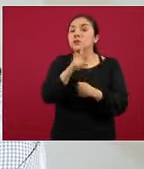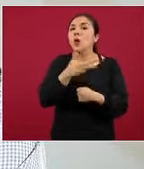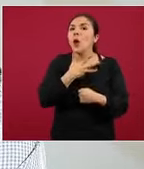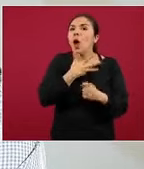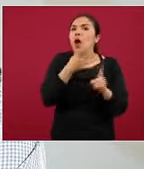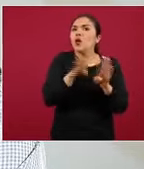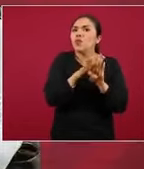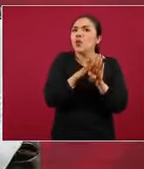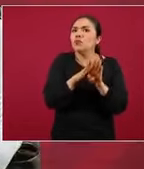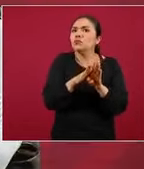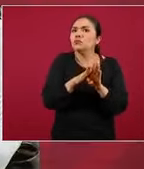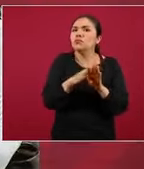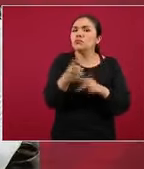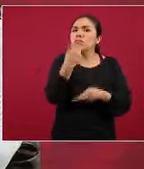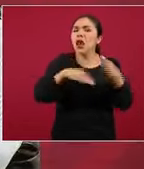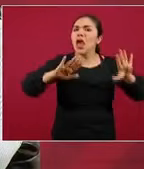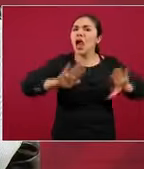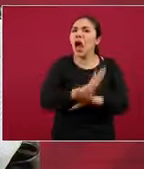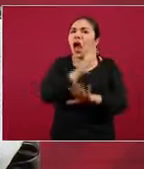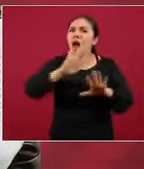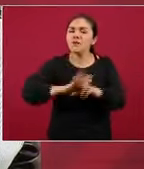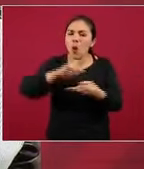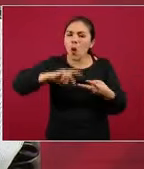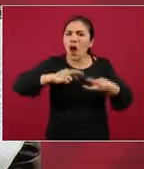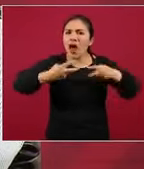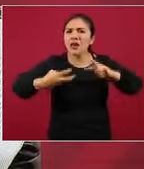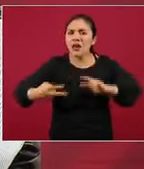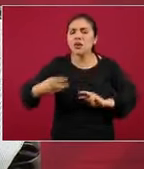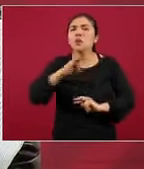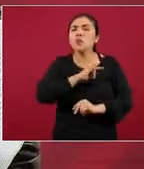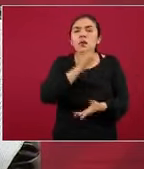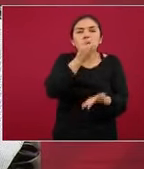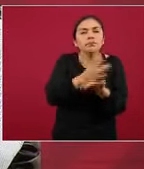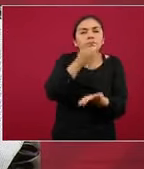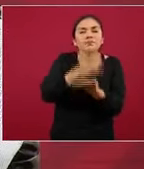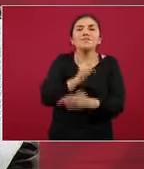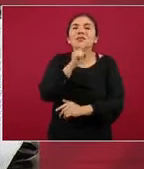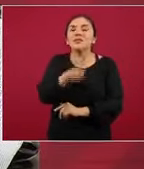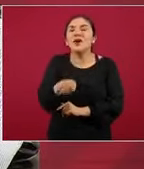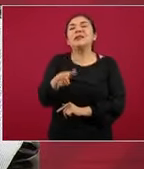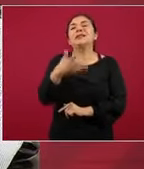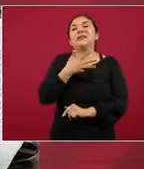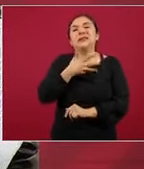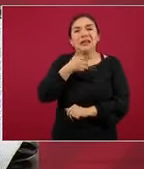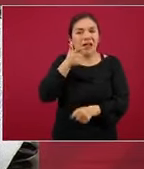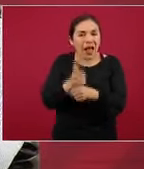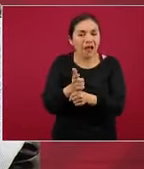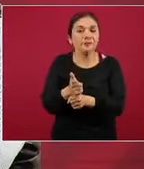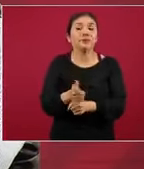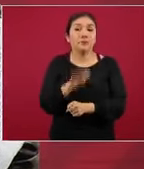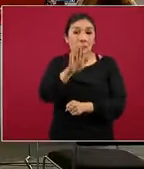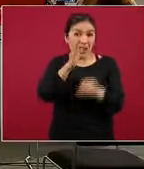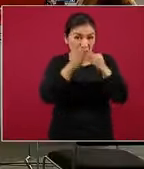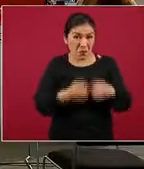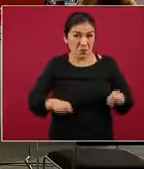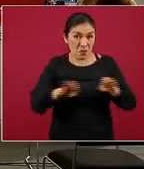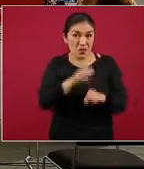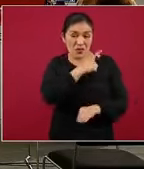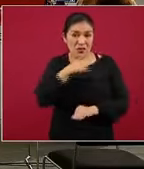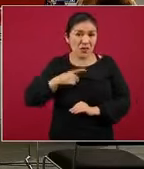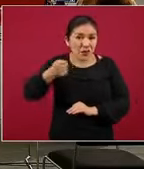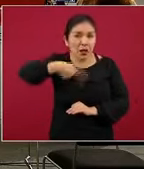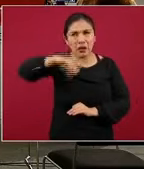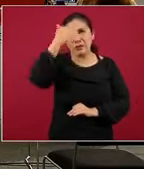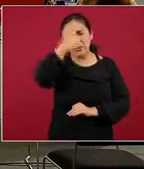secuenciación genética ha permitido llevar a cabo la identificación del mismo. Lo importante y lo que habría que resaltar